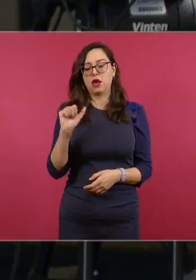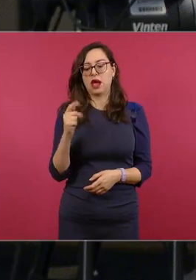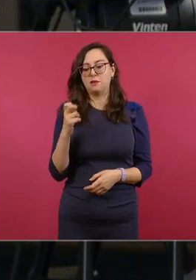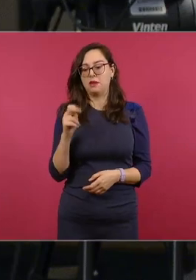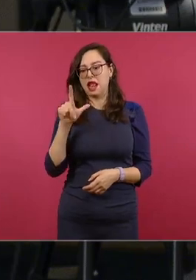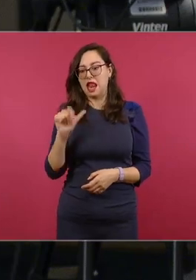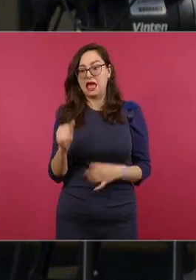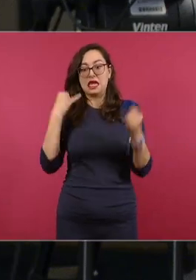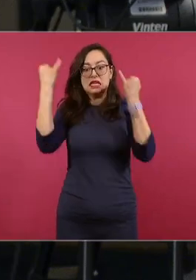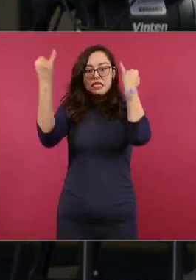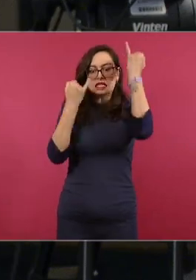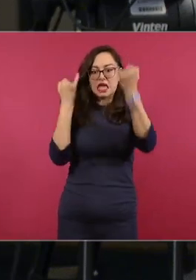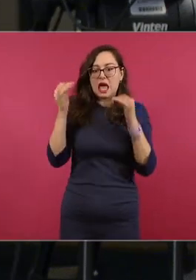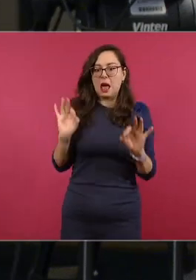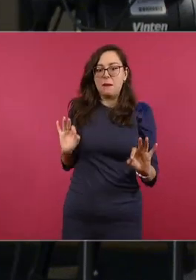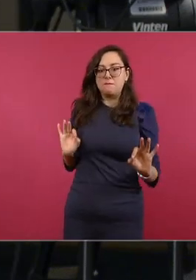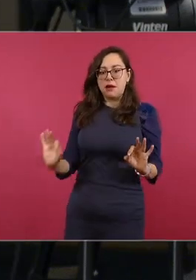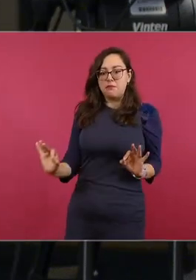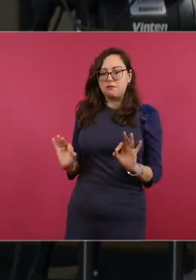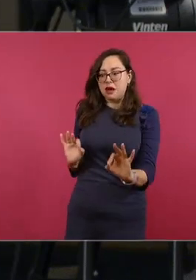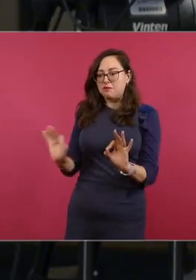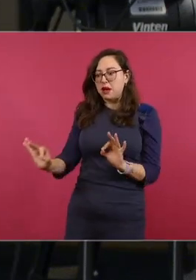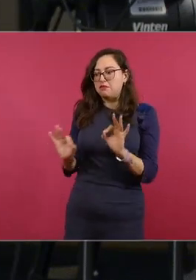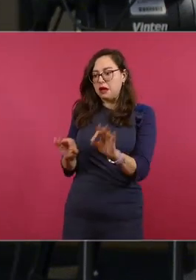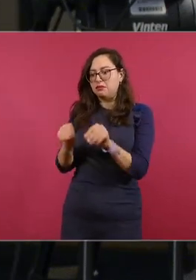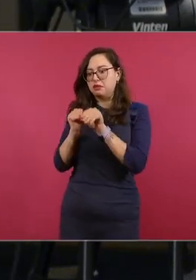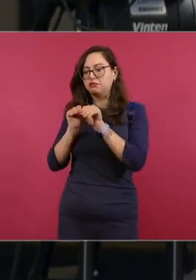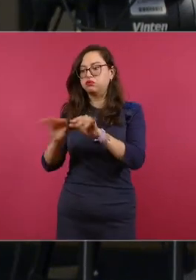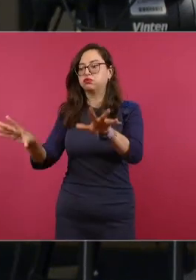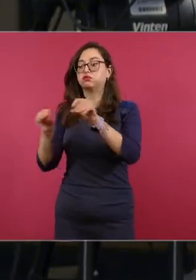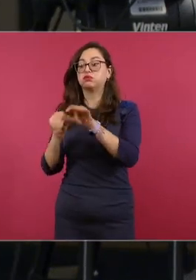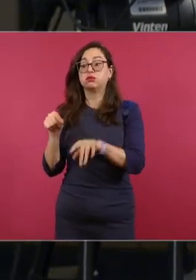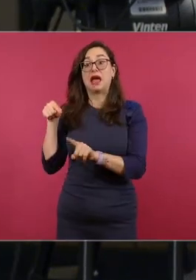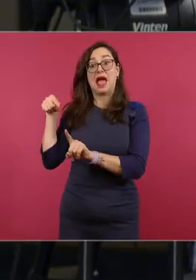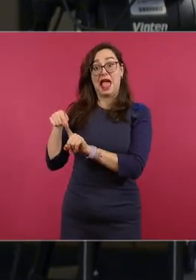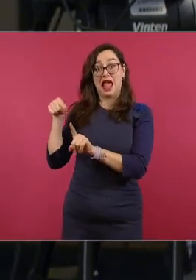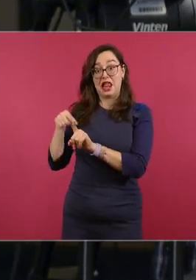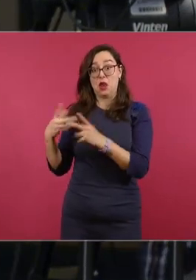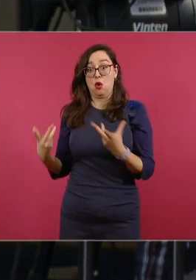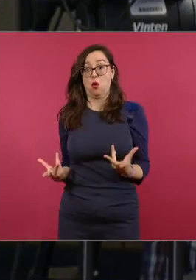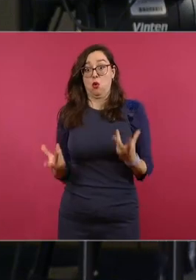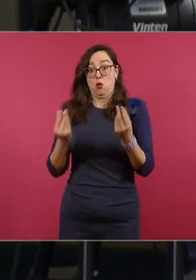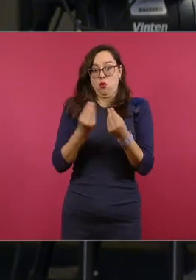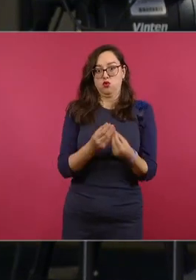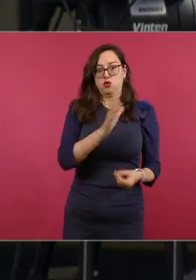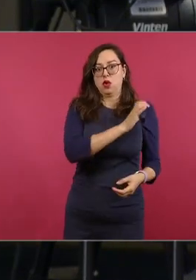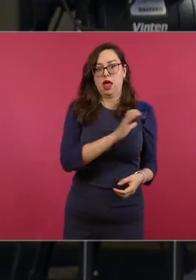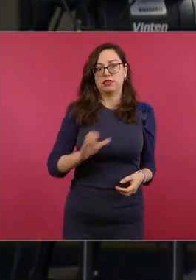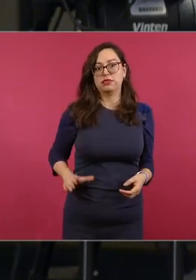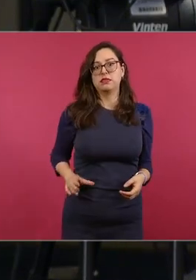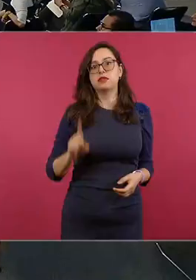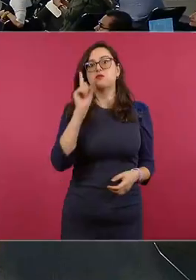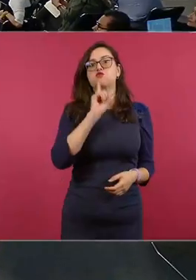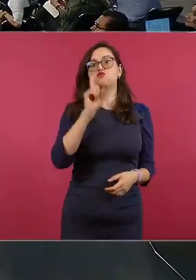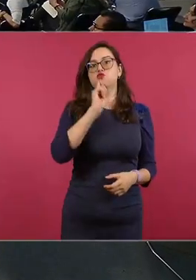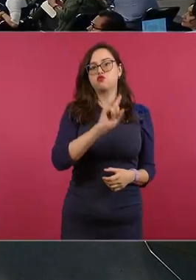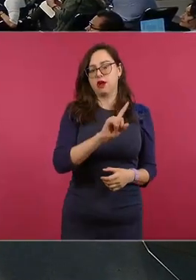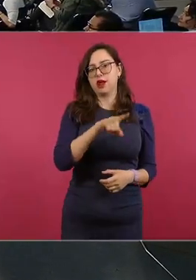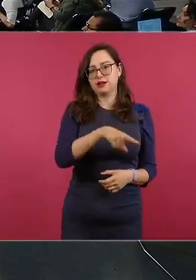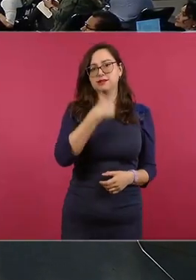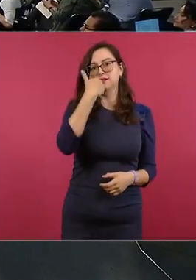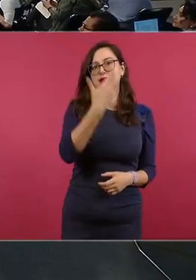este momento para la presidencia y quien está impulsando toda una estrategia con fines electorales para ayudar al periodista Pedro